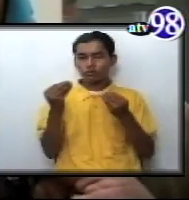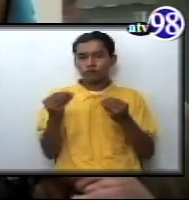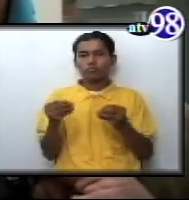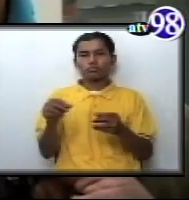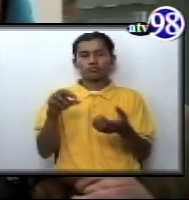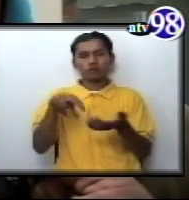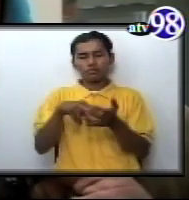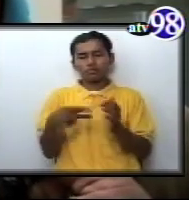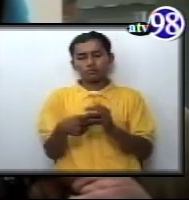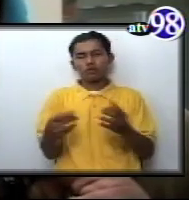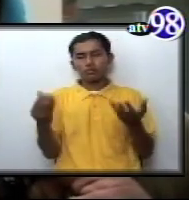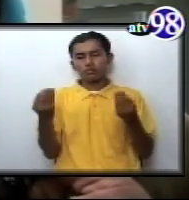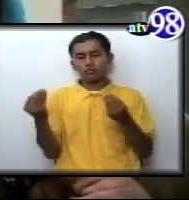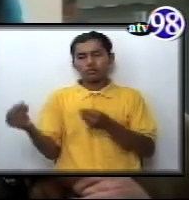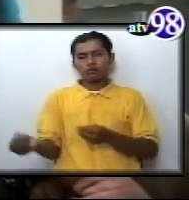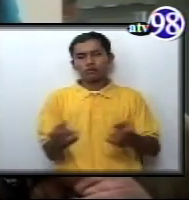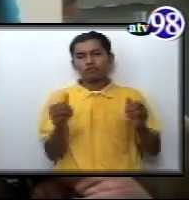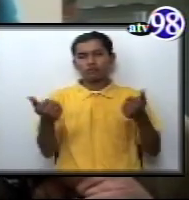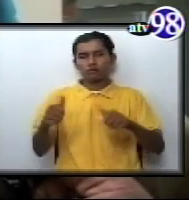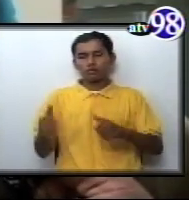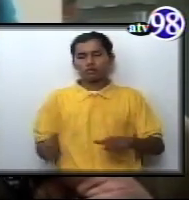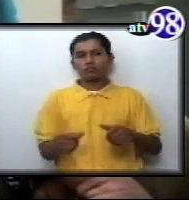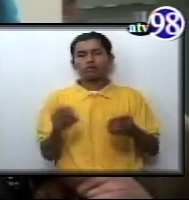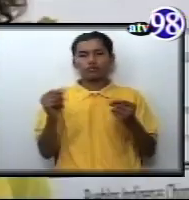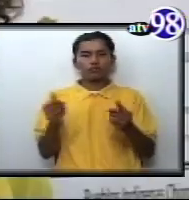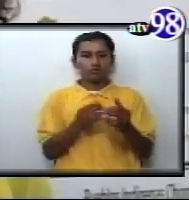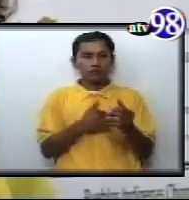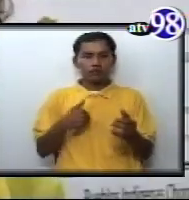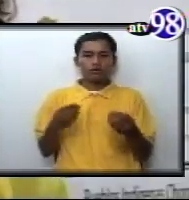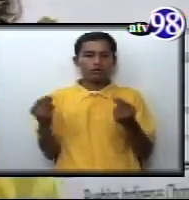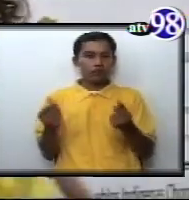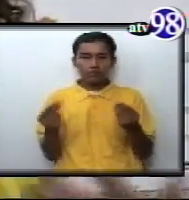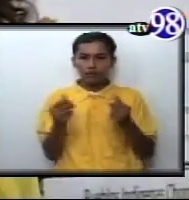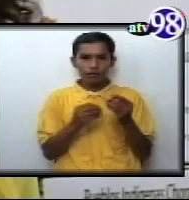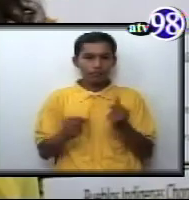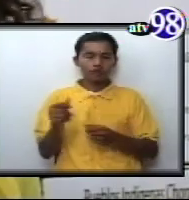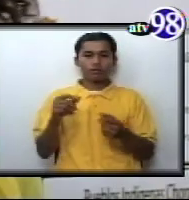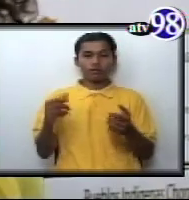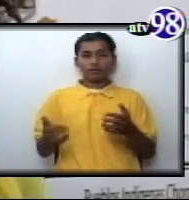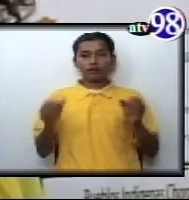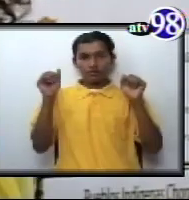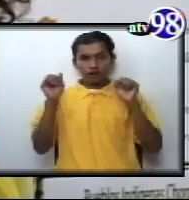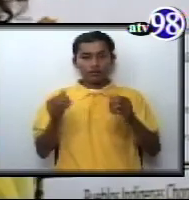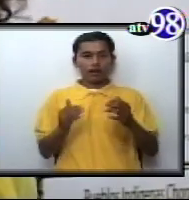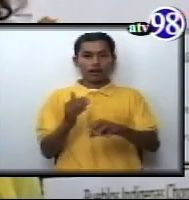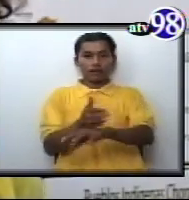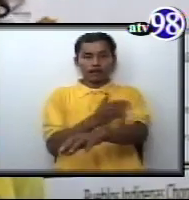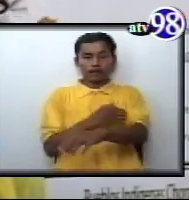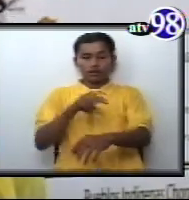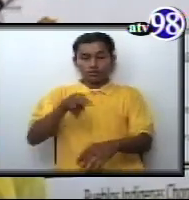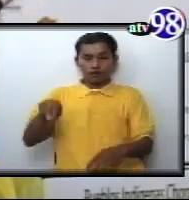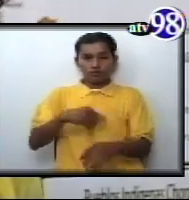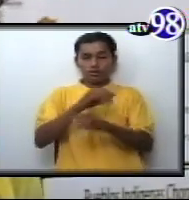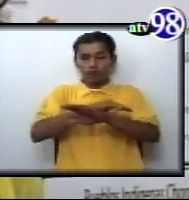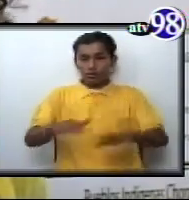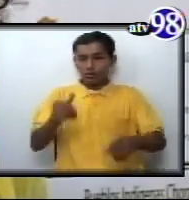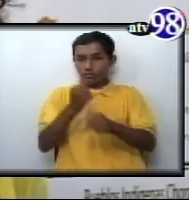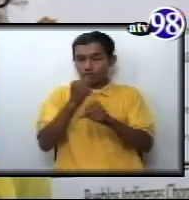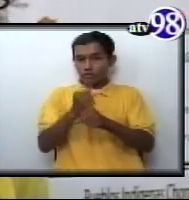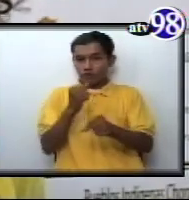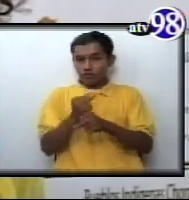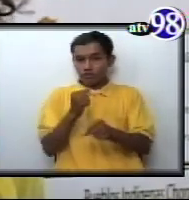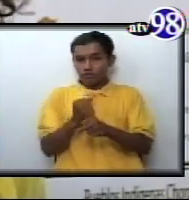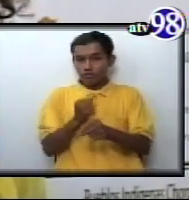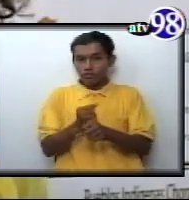cierto consenso en la comisión étnica. Lo que hay que hacer es meterle velocidad. Y si logra llegar a plenario antes que nosotros terminemos nuestro